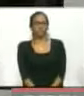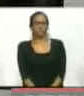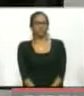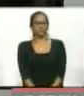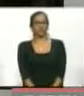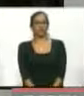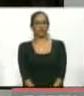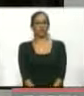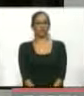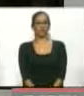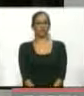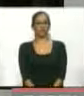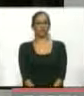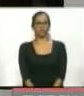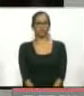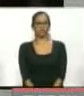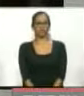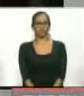cuando secuencia